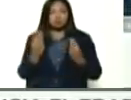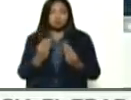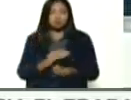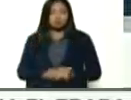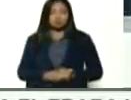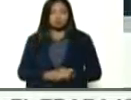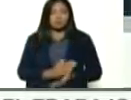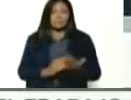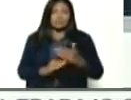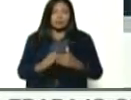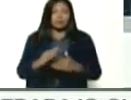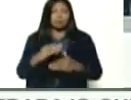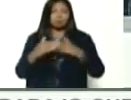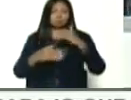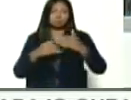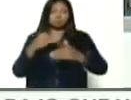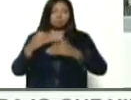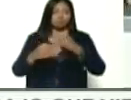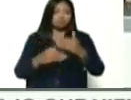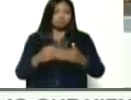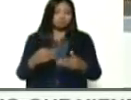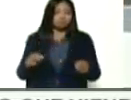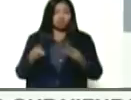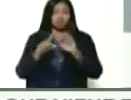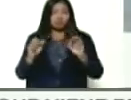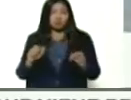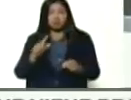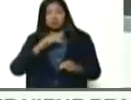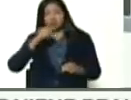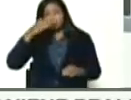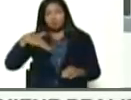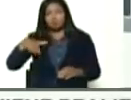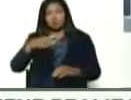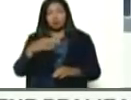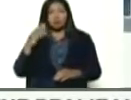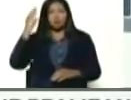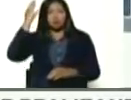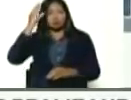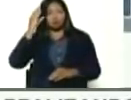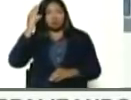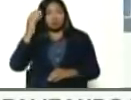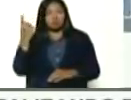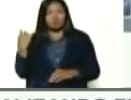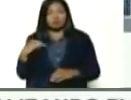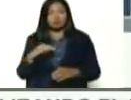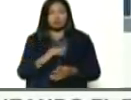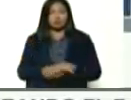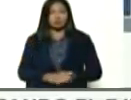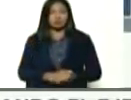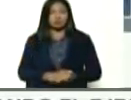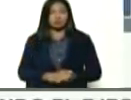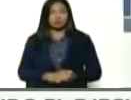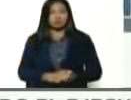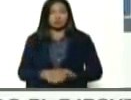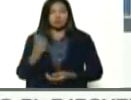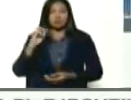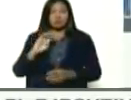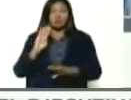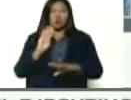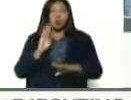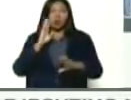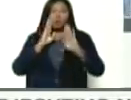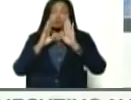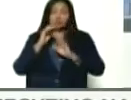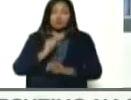abarcando paso a paso nuestro pueblo tiene una gran conciencia y debemos confiar en la conciencia del